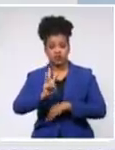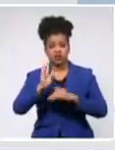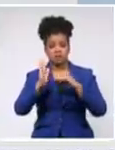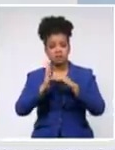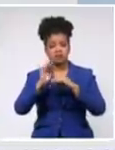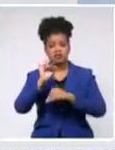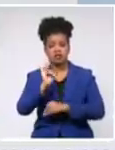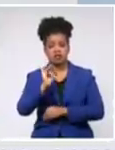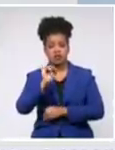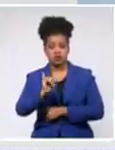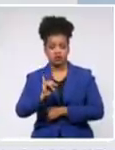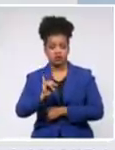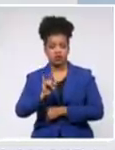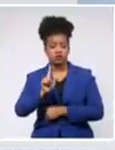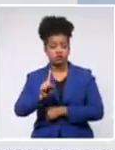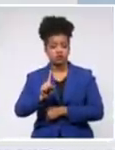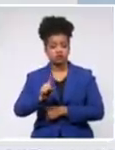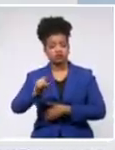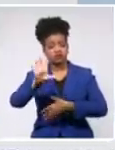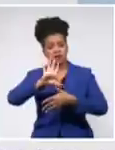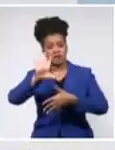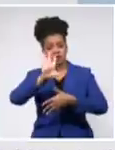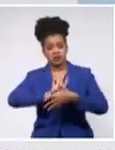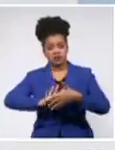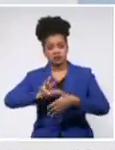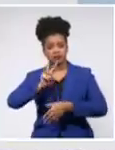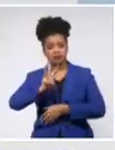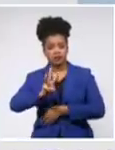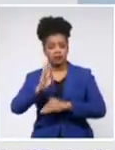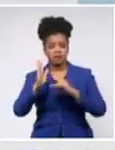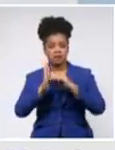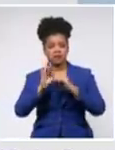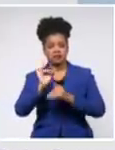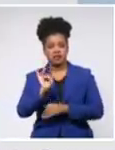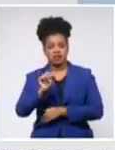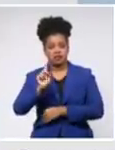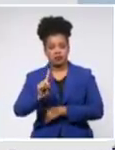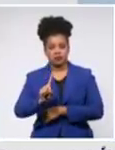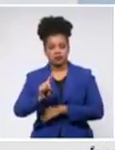región y eso hace que se acumulen